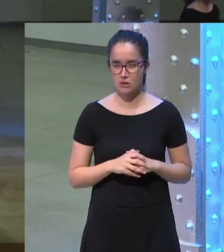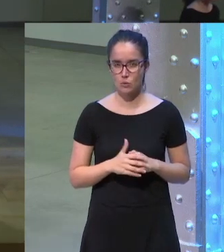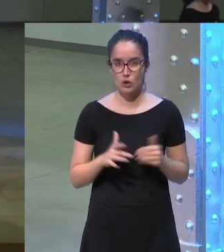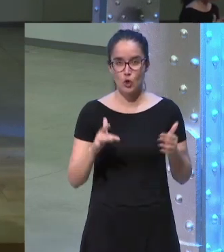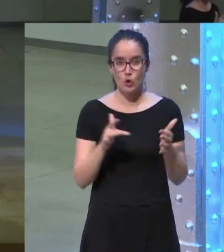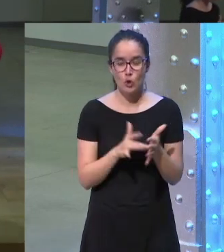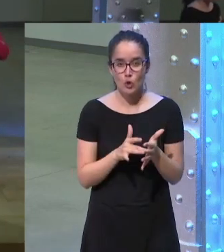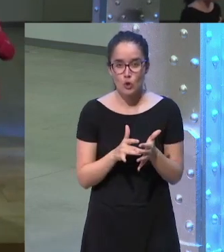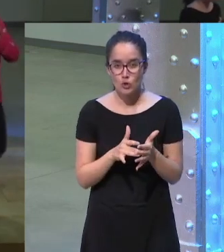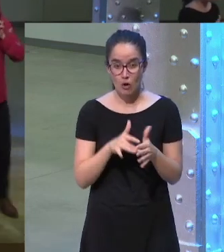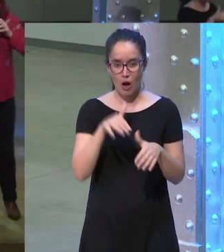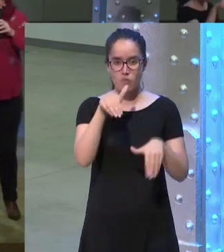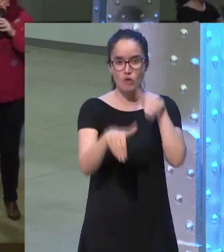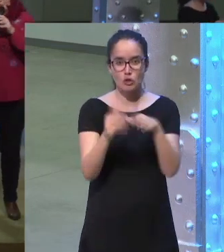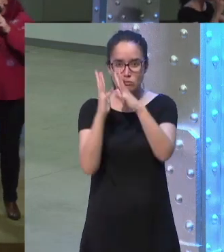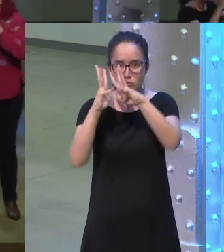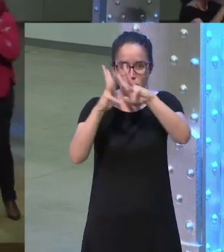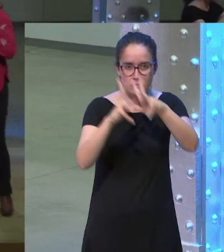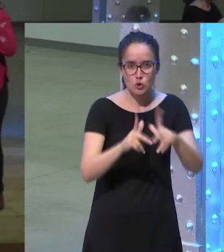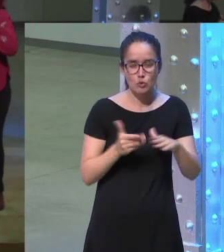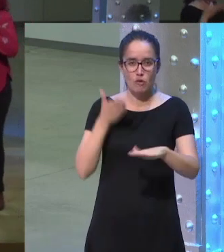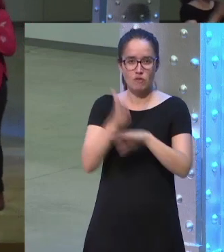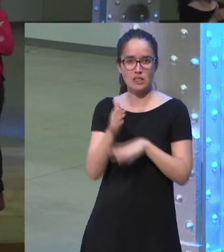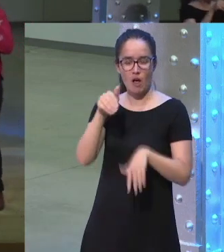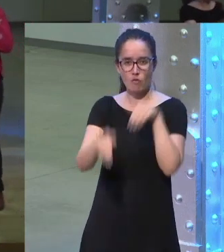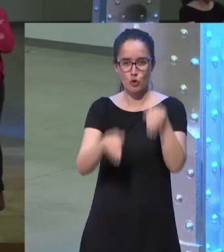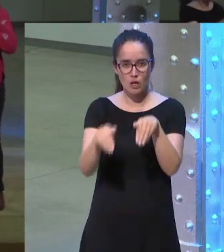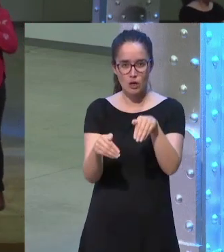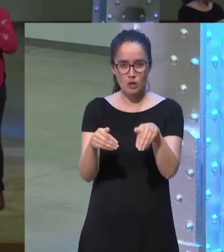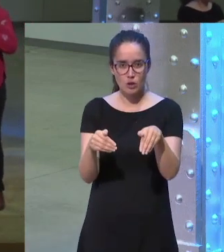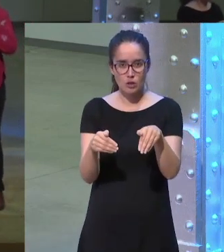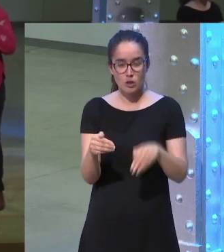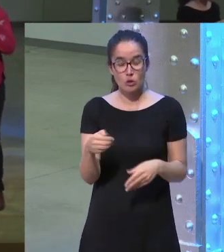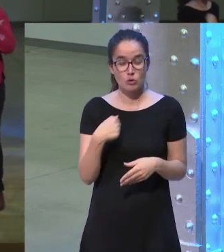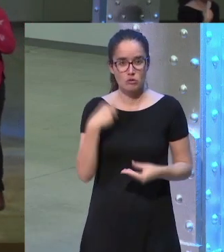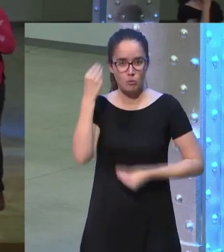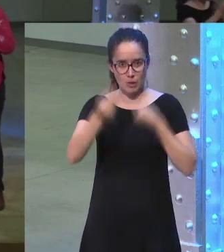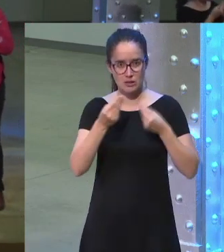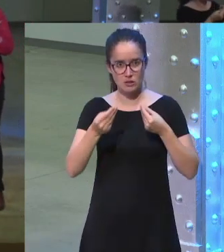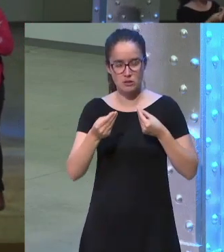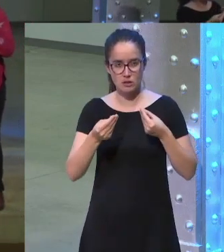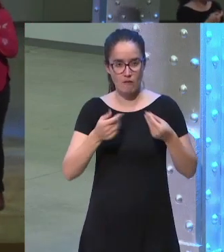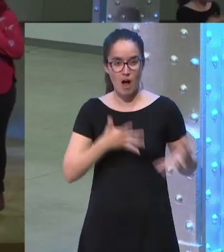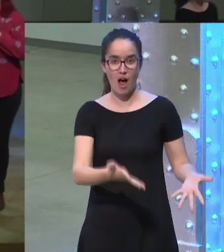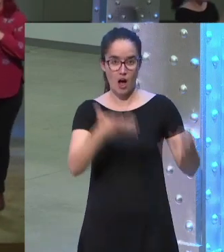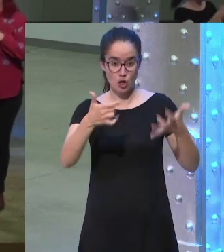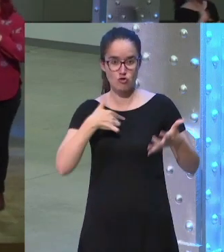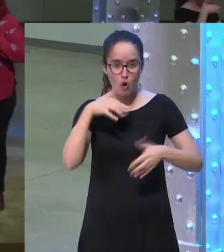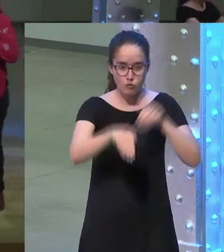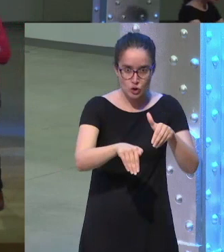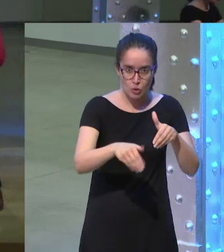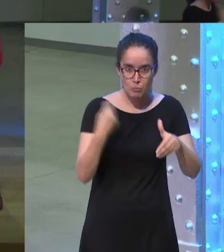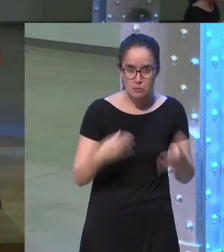Cuando va a haber el escrutinio, o sea, tú vas a votar y crees siempre que va a ganar el partido al que tú has